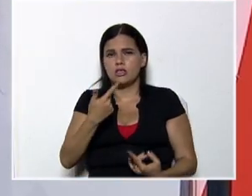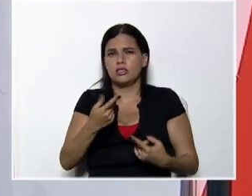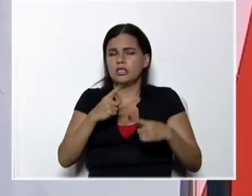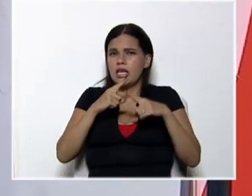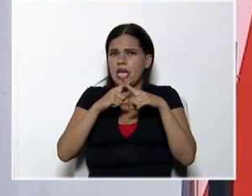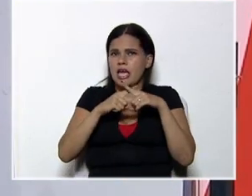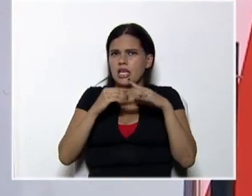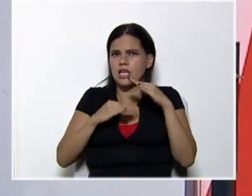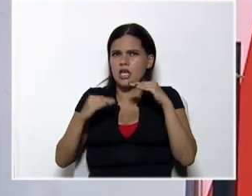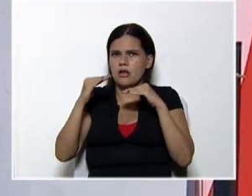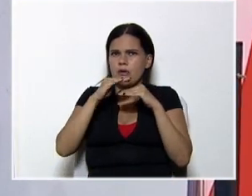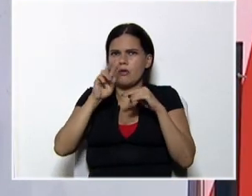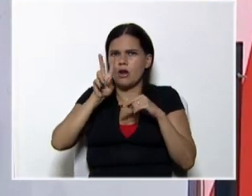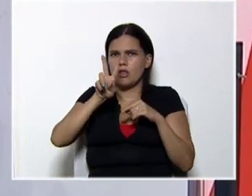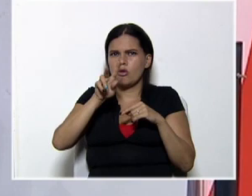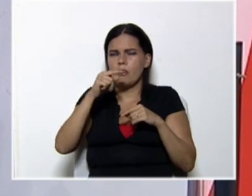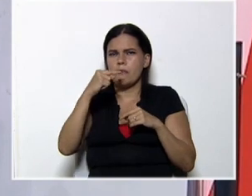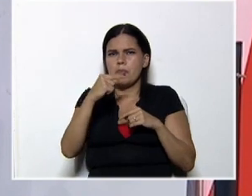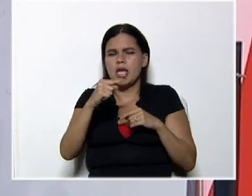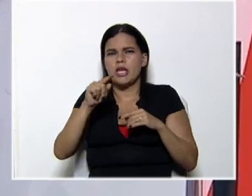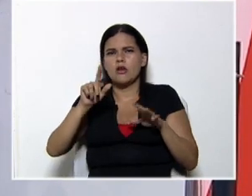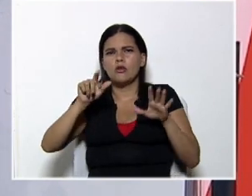cuadrado menos 6x